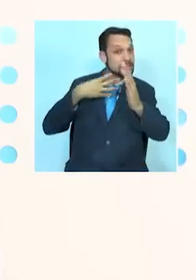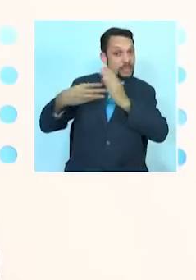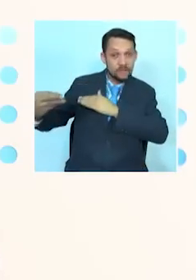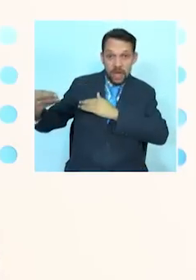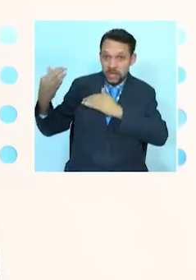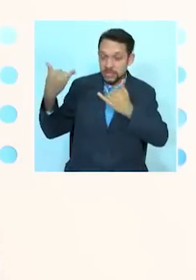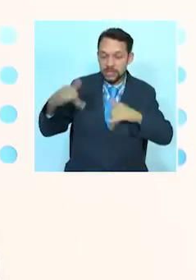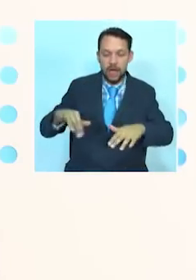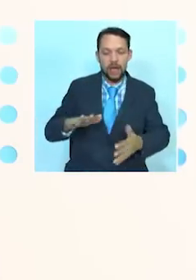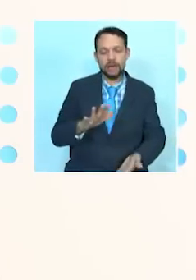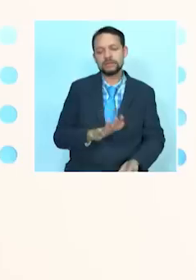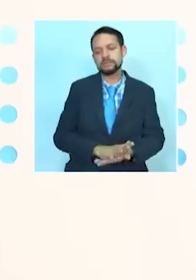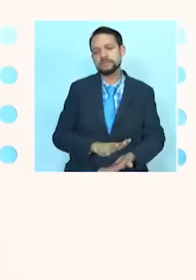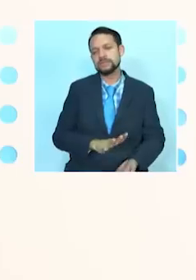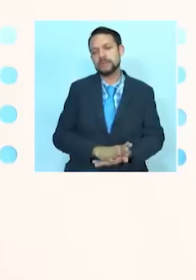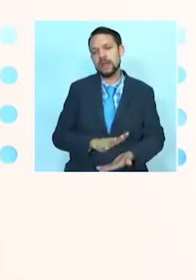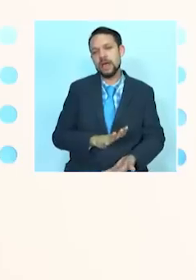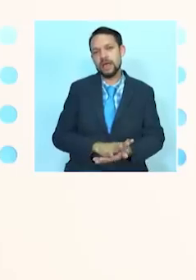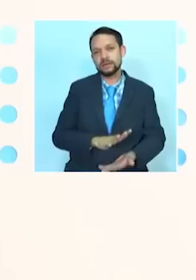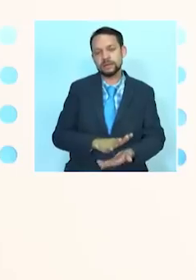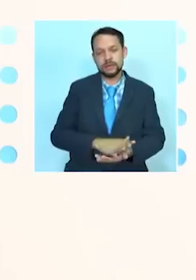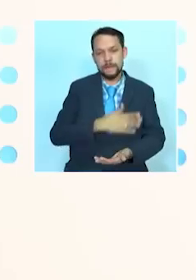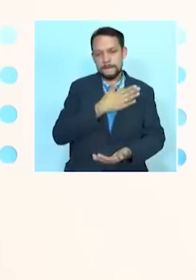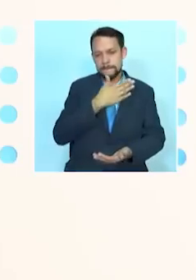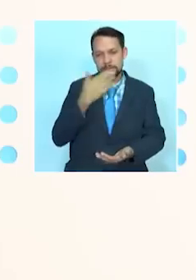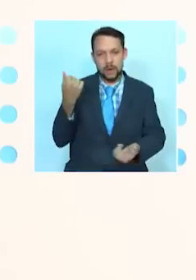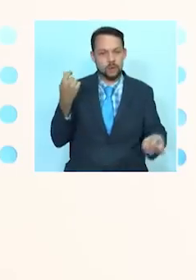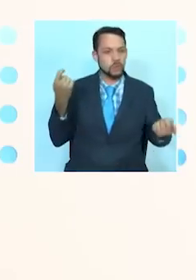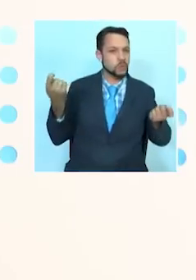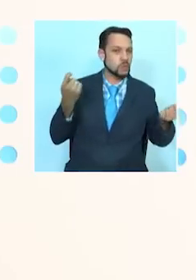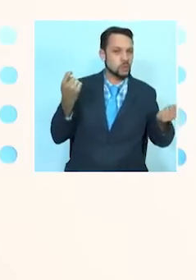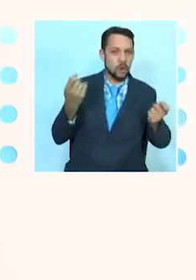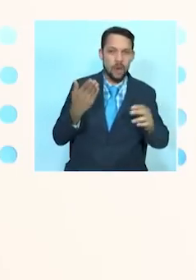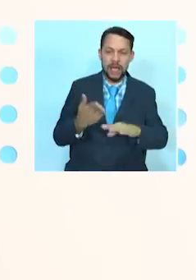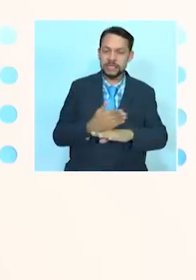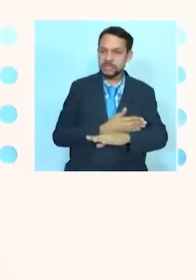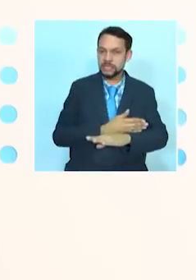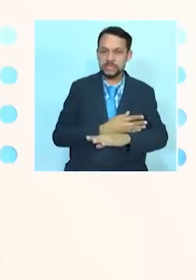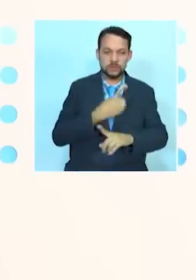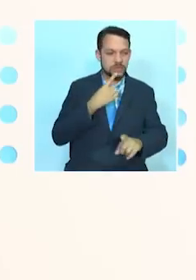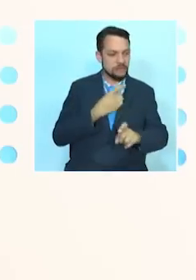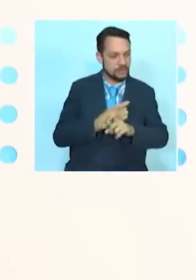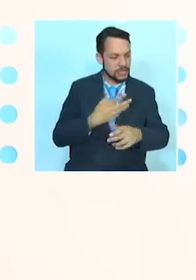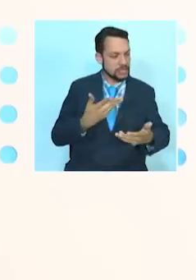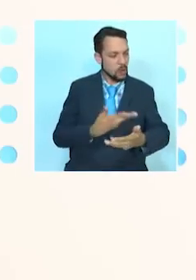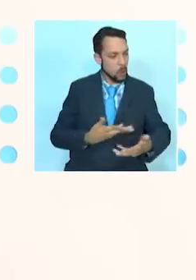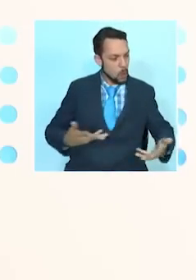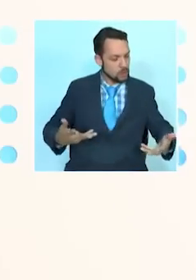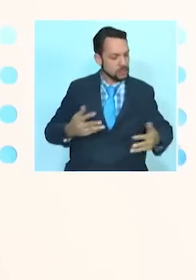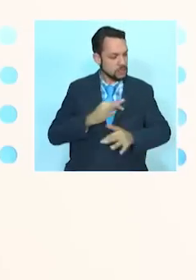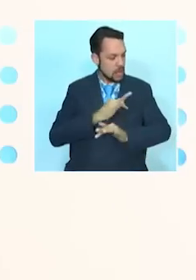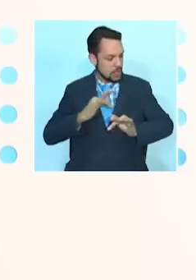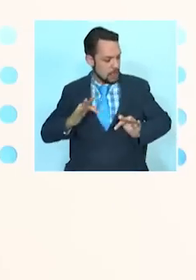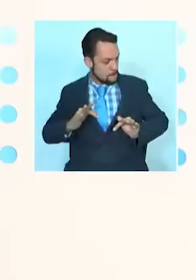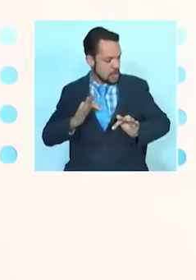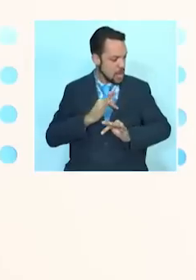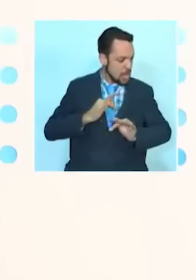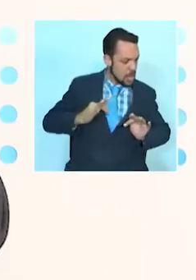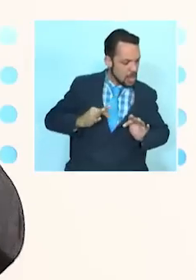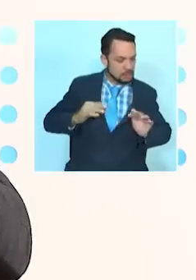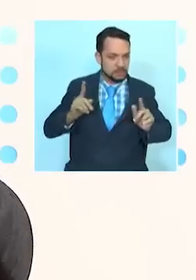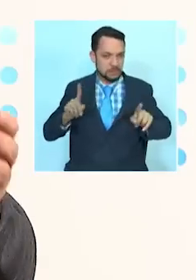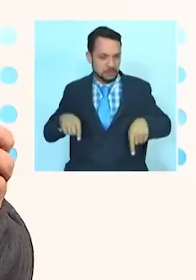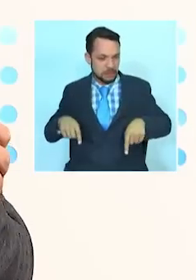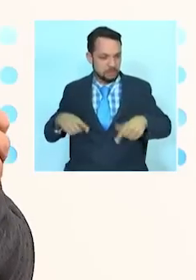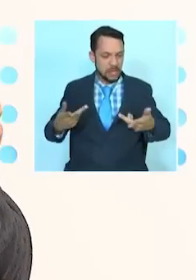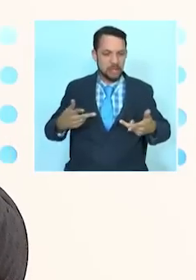livianas a como llegaron Pues porque tuvieron un día para procesos físicos y demás y tratamientos